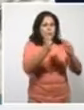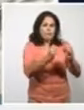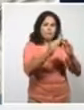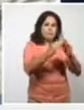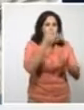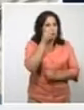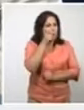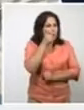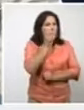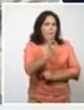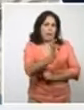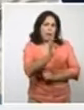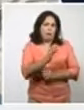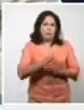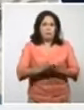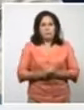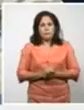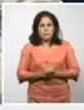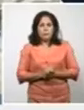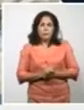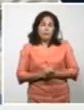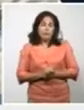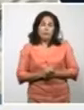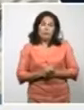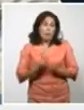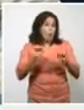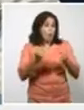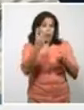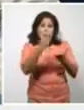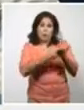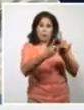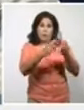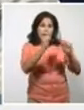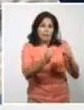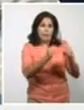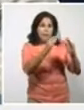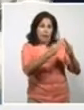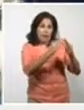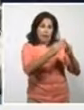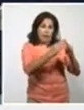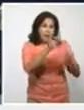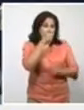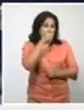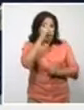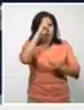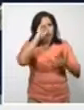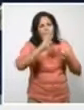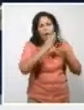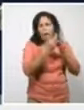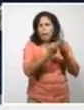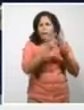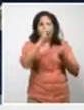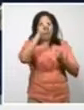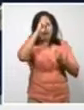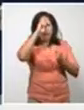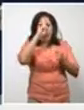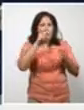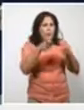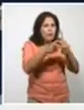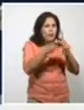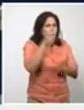en cuarentena, como le llama nuestra población, y es correcto el término, en sus domicilios por un periodo